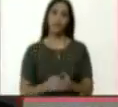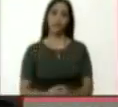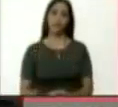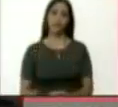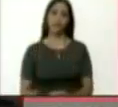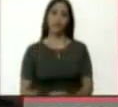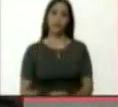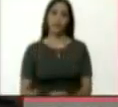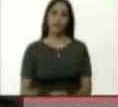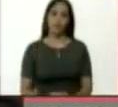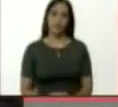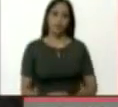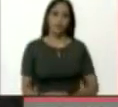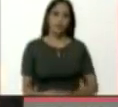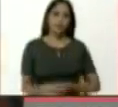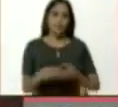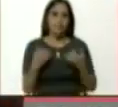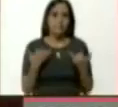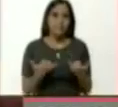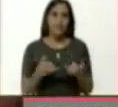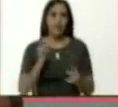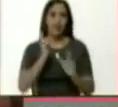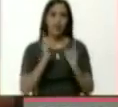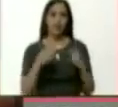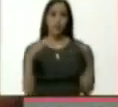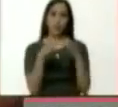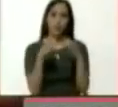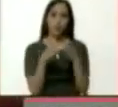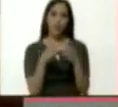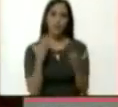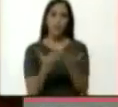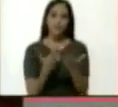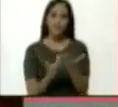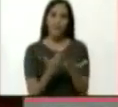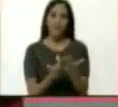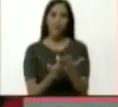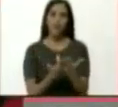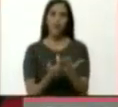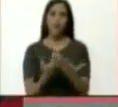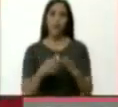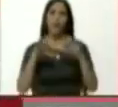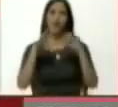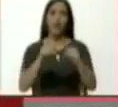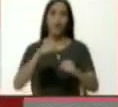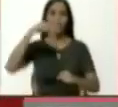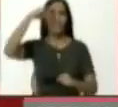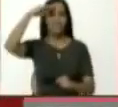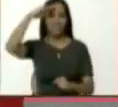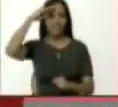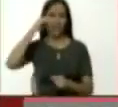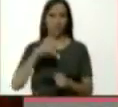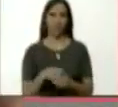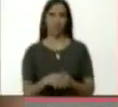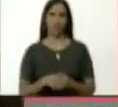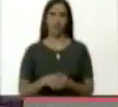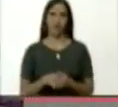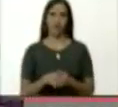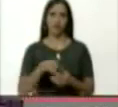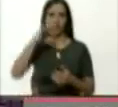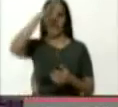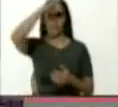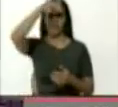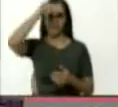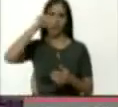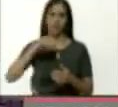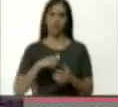se está, ya hay algunos sectores, ¿no?, que están planteando precisamente como que la toma militar de la Amazonía. Esa es la